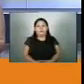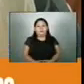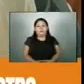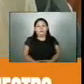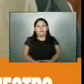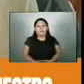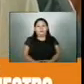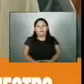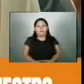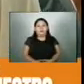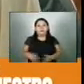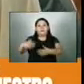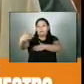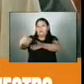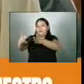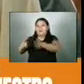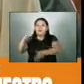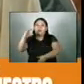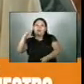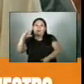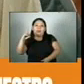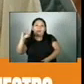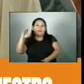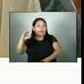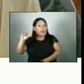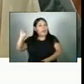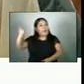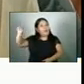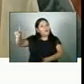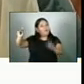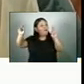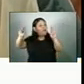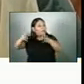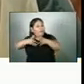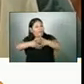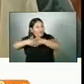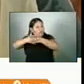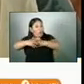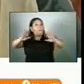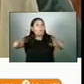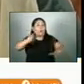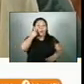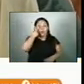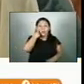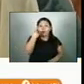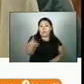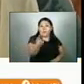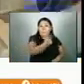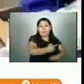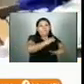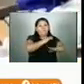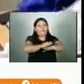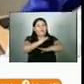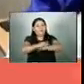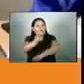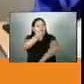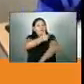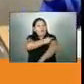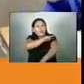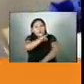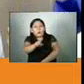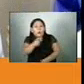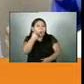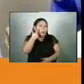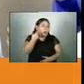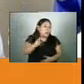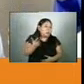para el control y la prevención de enfermedades allá en el camino hacia una mayor protección de las personas ya vacunadas y cuya salud es delicada